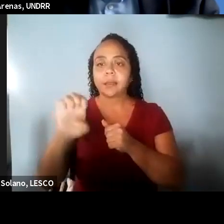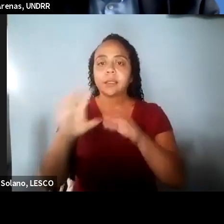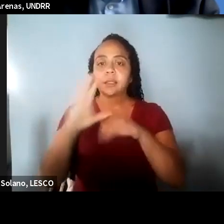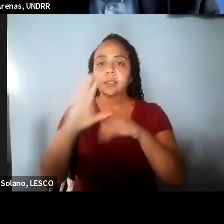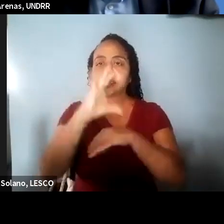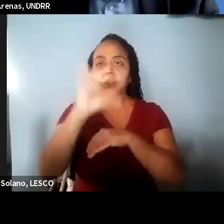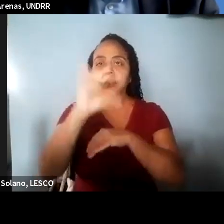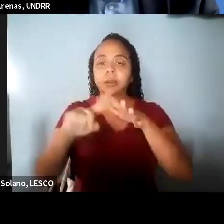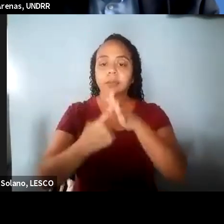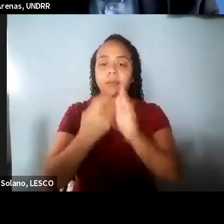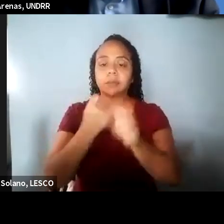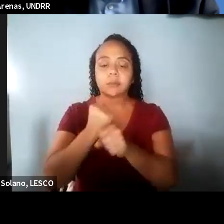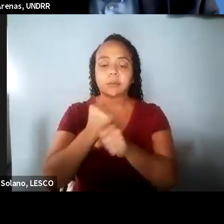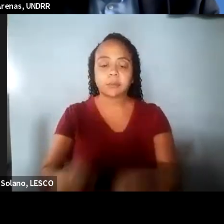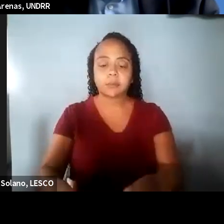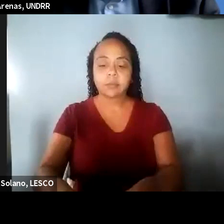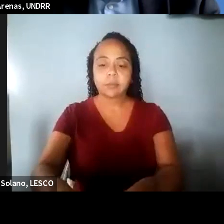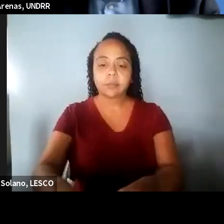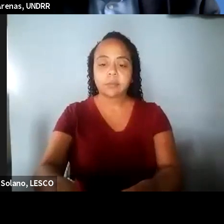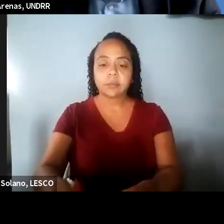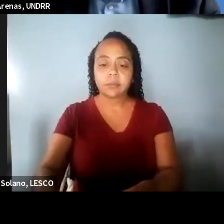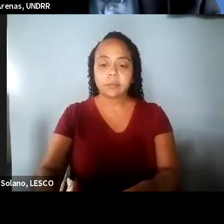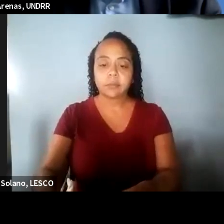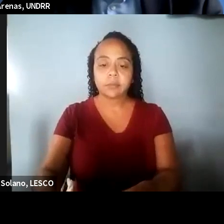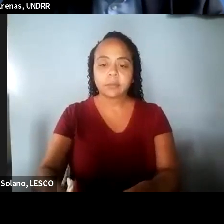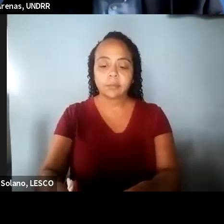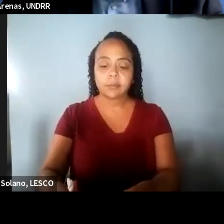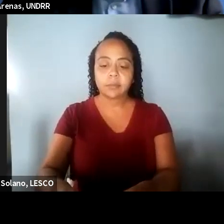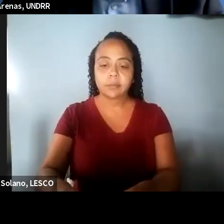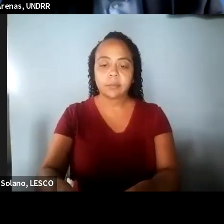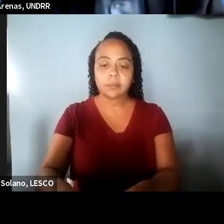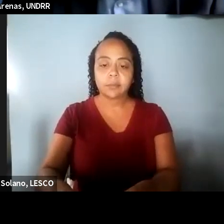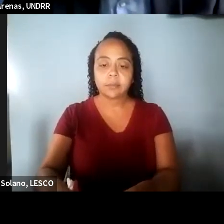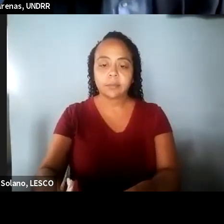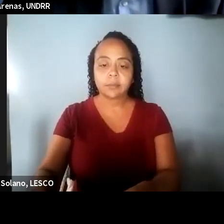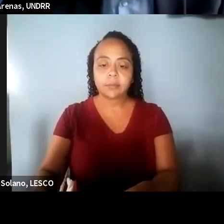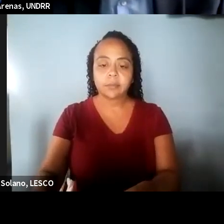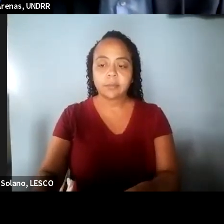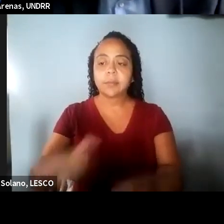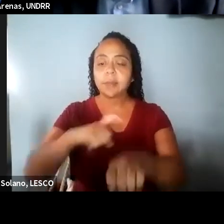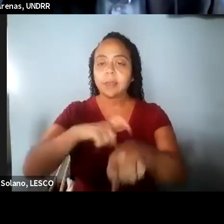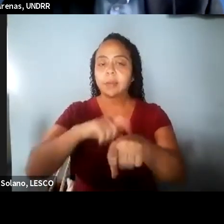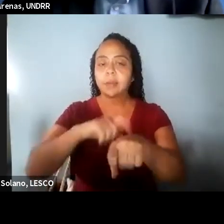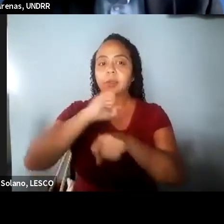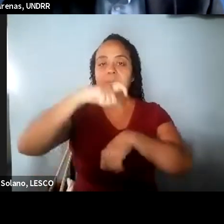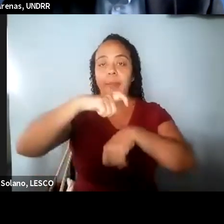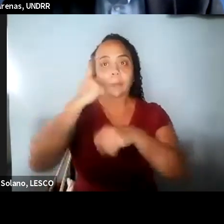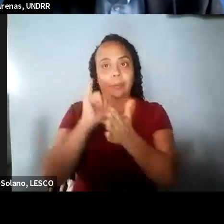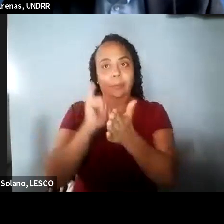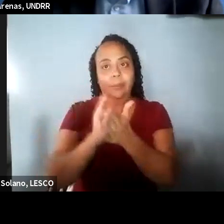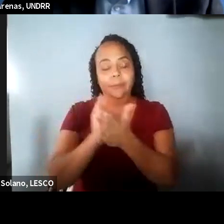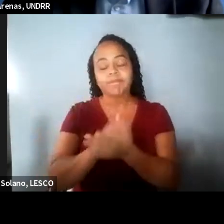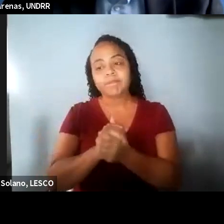trabajar la red temática debo decir que el tiempo nos gana en este en este sentido que